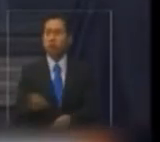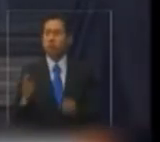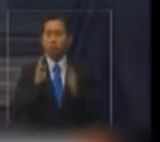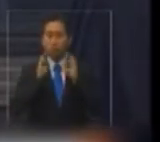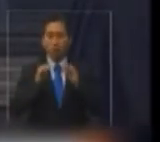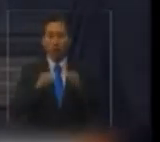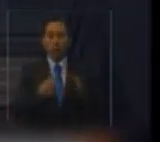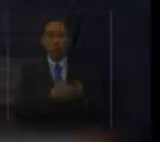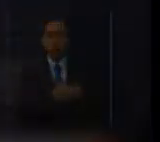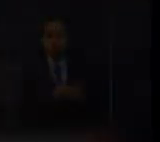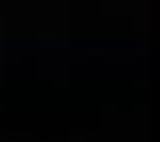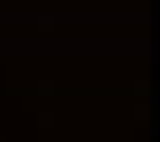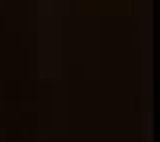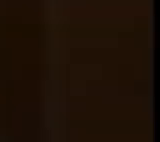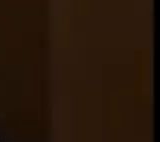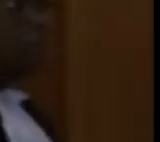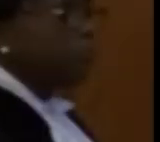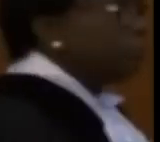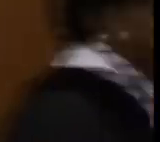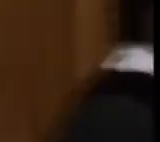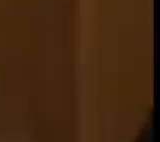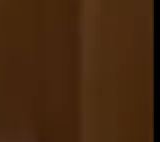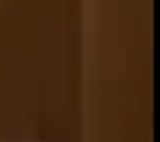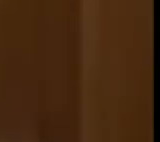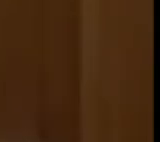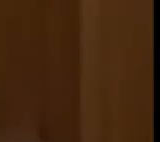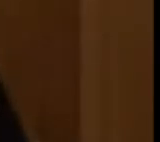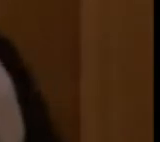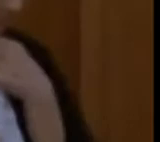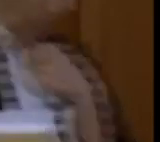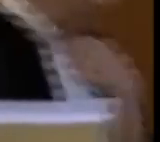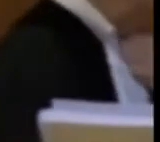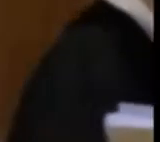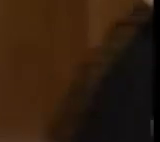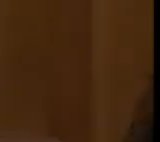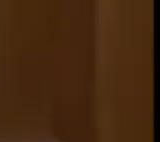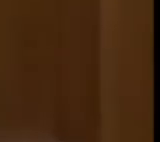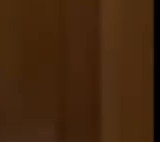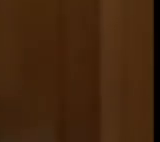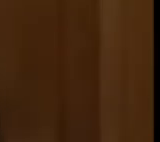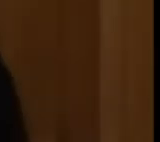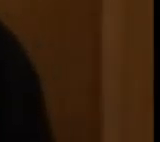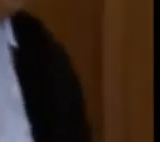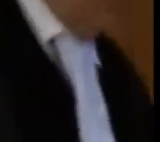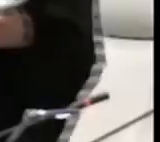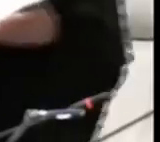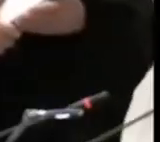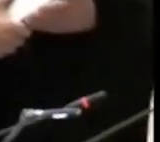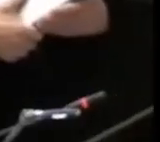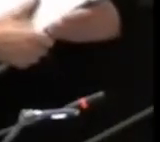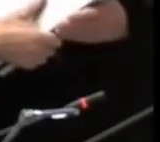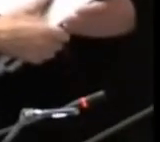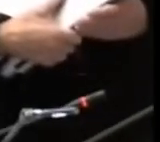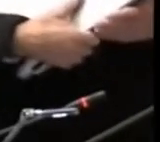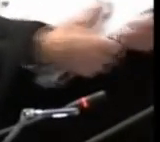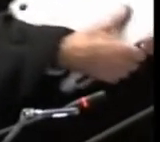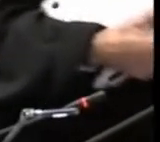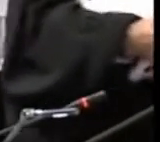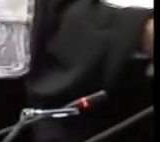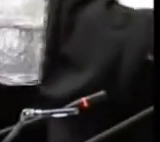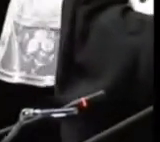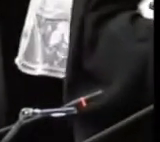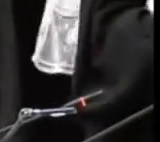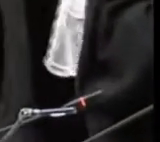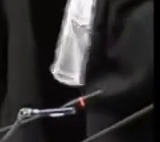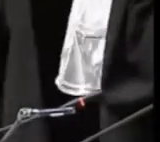Pacífico. La Corte Internacional de Justicia en La Haya, Holanda, rechazó el pedido de Bolivia para que se obligue a Chile a